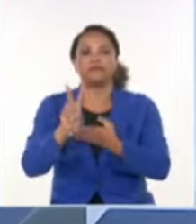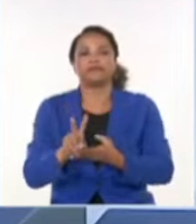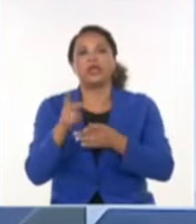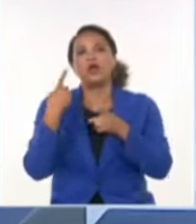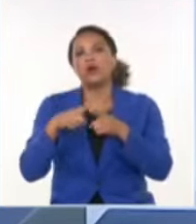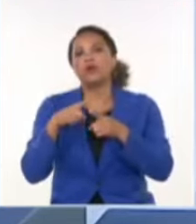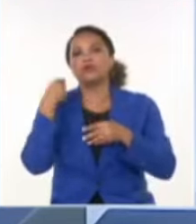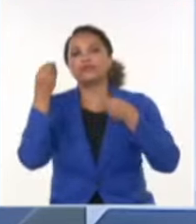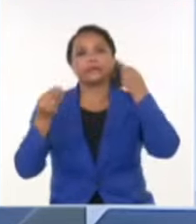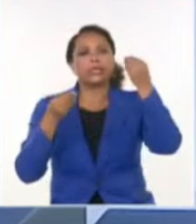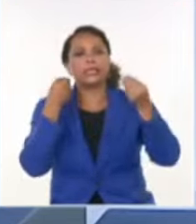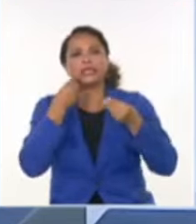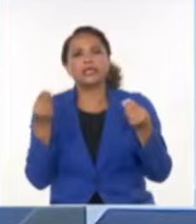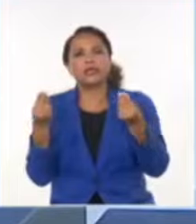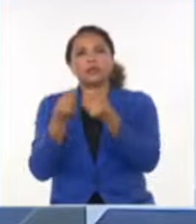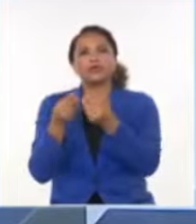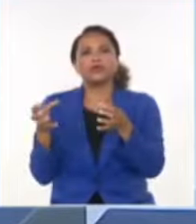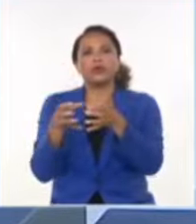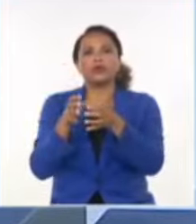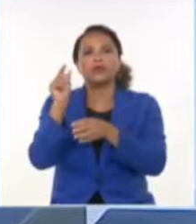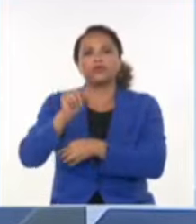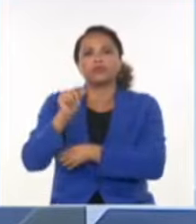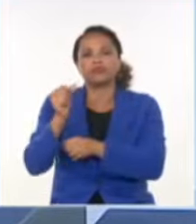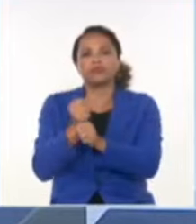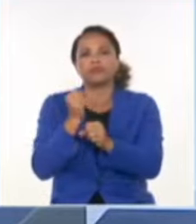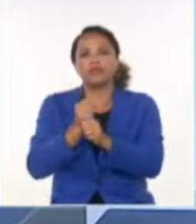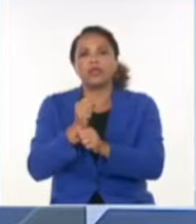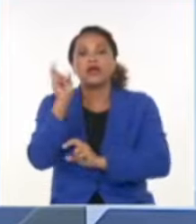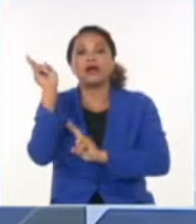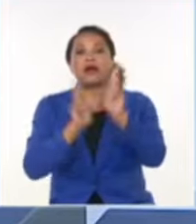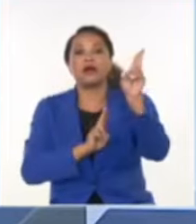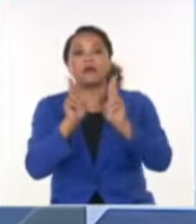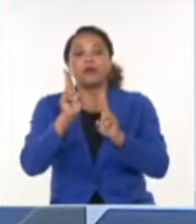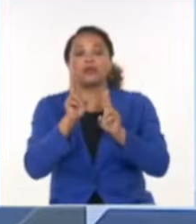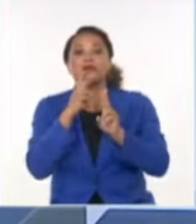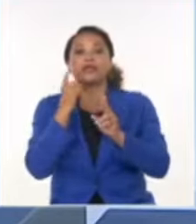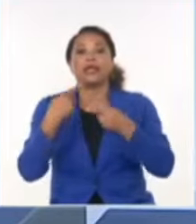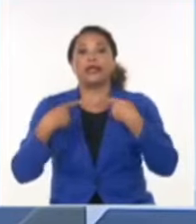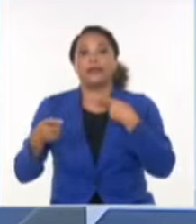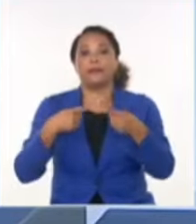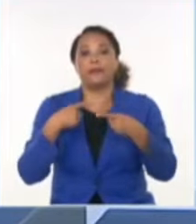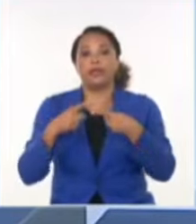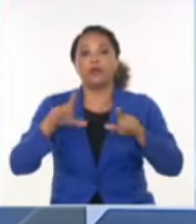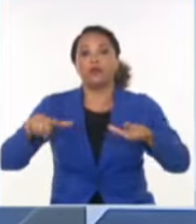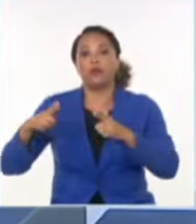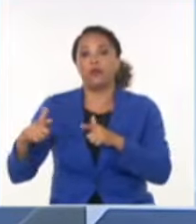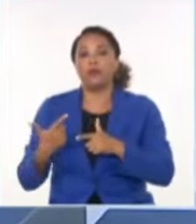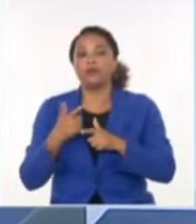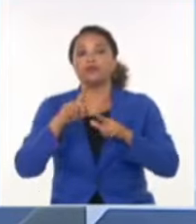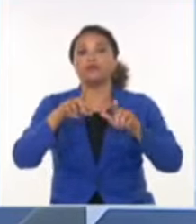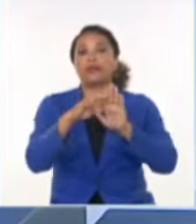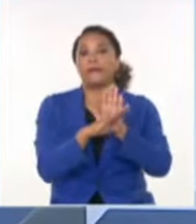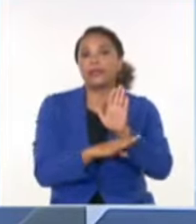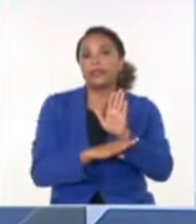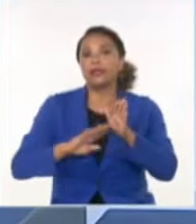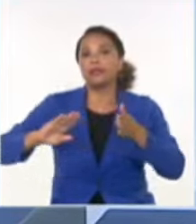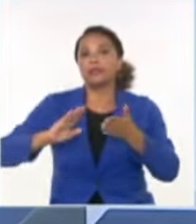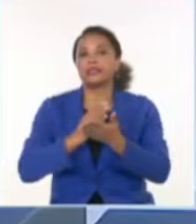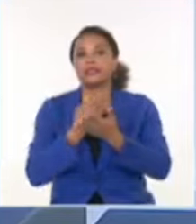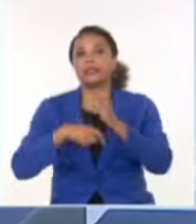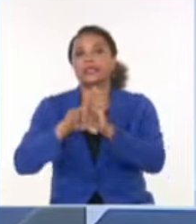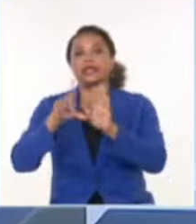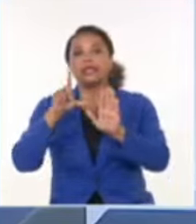analizaron con los colectivos Los acuerdos del octavo pleno del comité central el cumplimiento del plan de medidas para erradicar distorsiones y